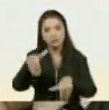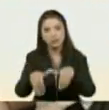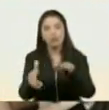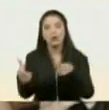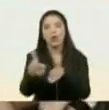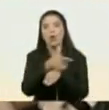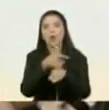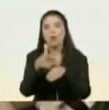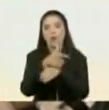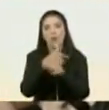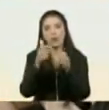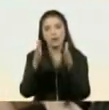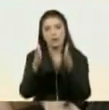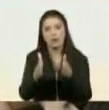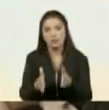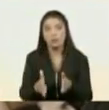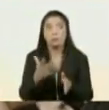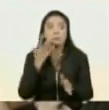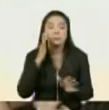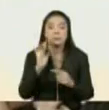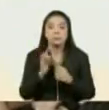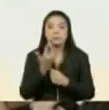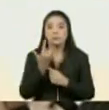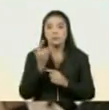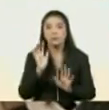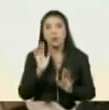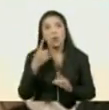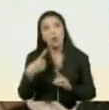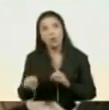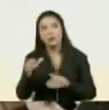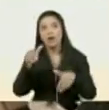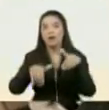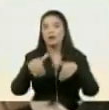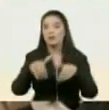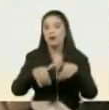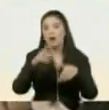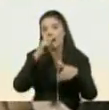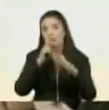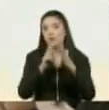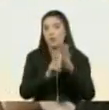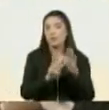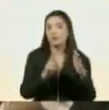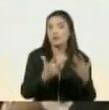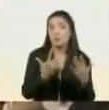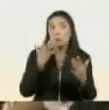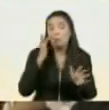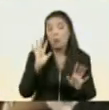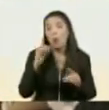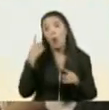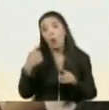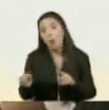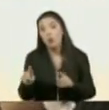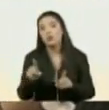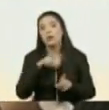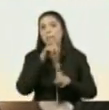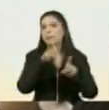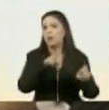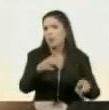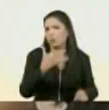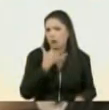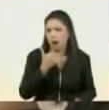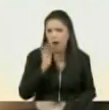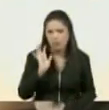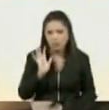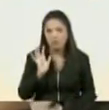y gobernadores. Y capaz ya aparecen otras elecciones en el camino para el año 2018. Capaz aparecen consultas, etcétera. Si